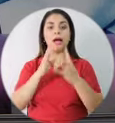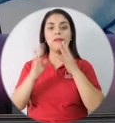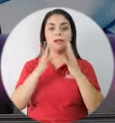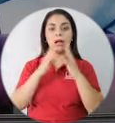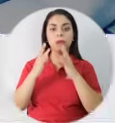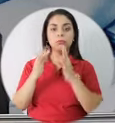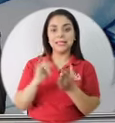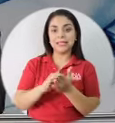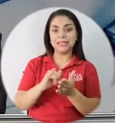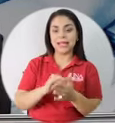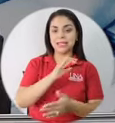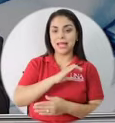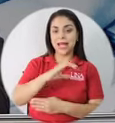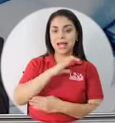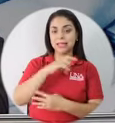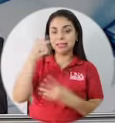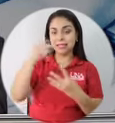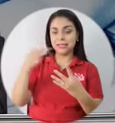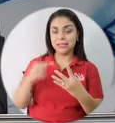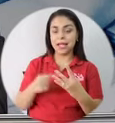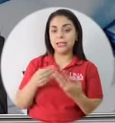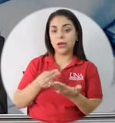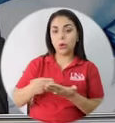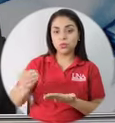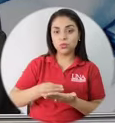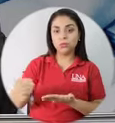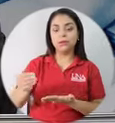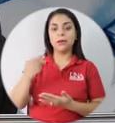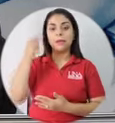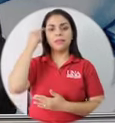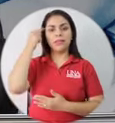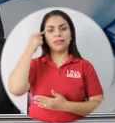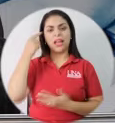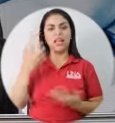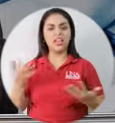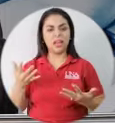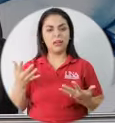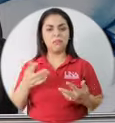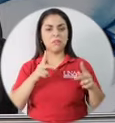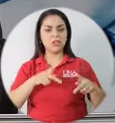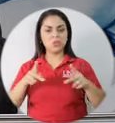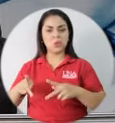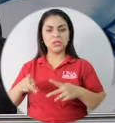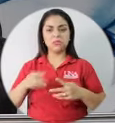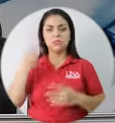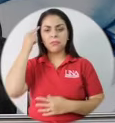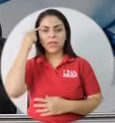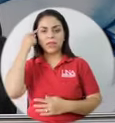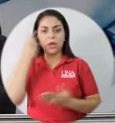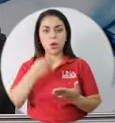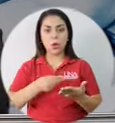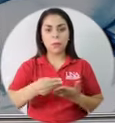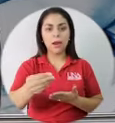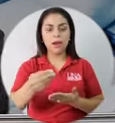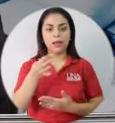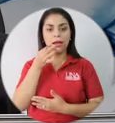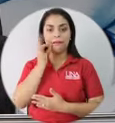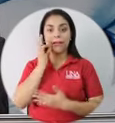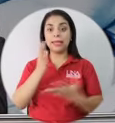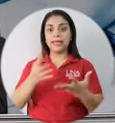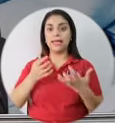de estas características del consumo, piensa inmediatamente en qué es lo que toma en consideración el consumidor cuando quiere